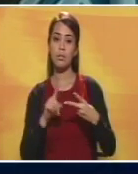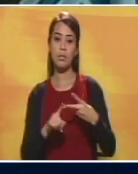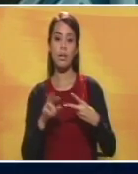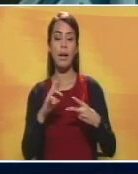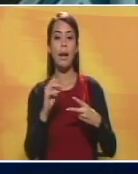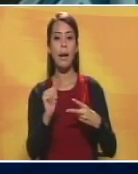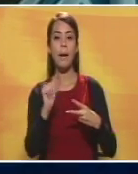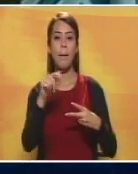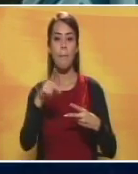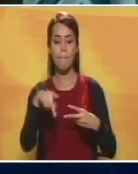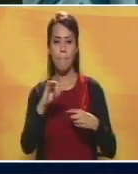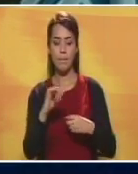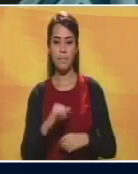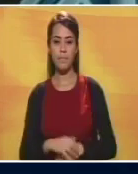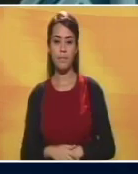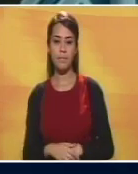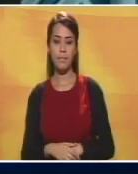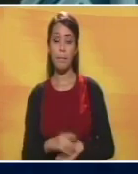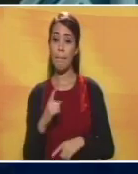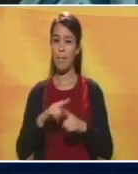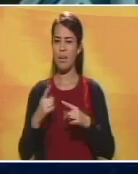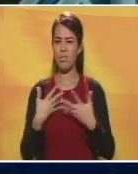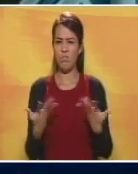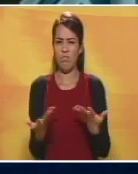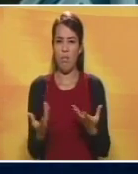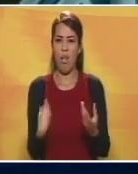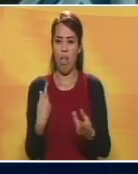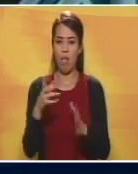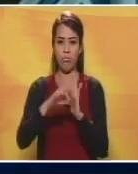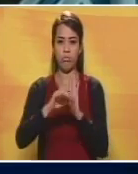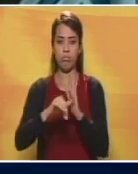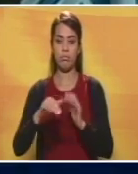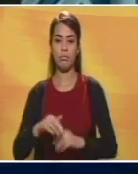Rapid Cambio, Rapid pero para robar.